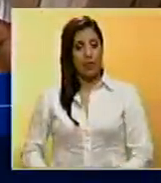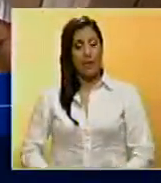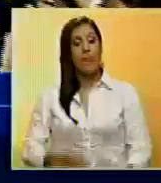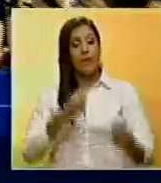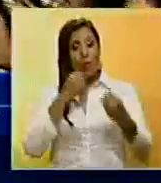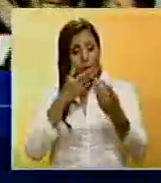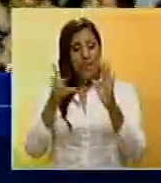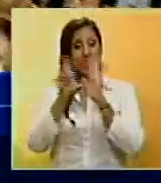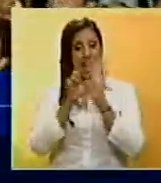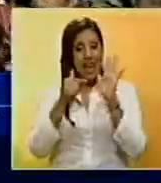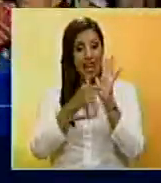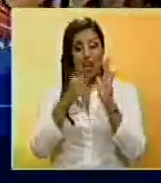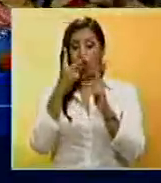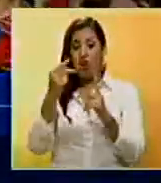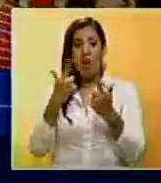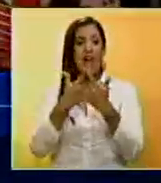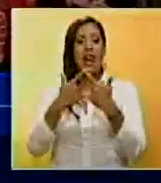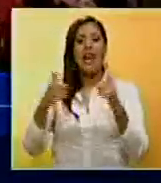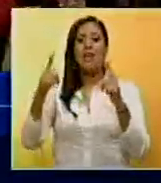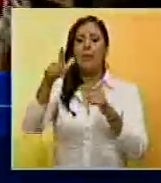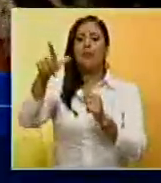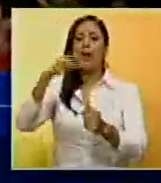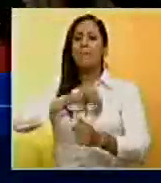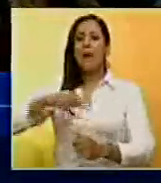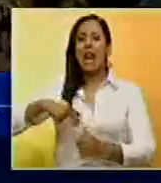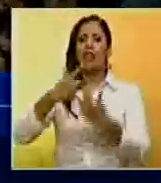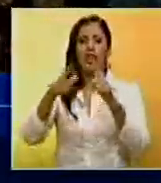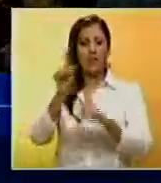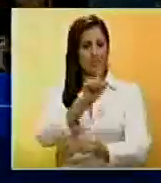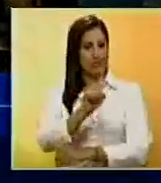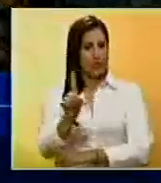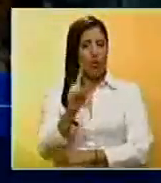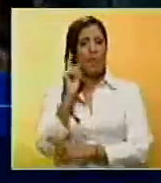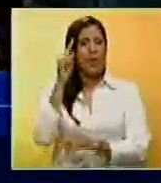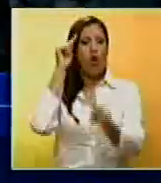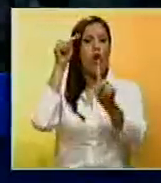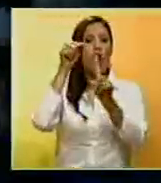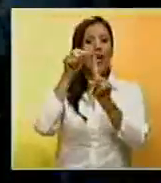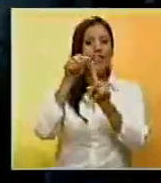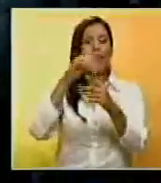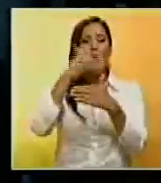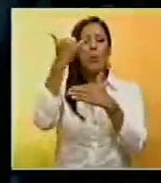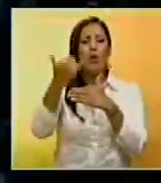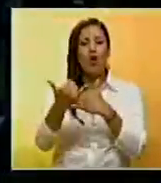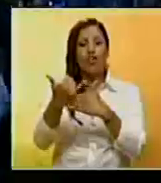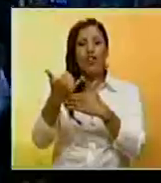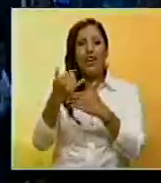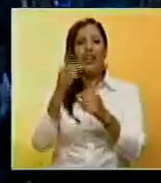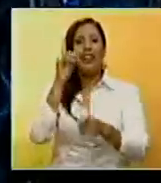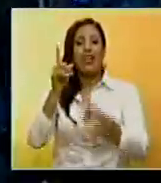que con dicha ley no será liberado ningún delincuente, sino que por el contrario, el objetivo es proyecto de hacer justicia.